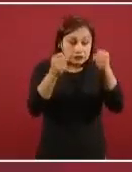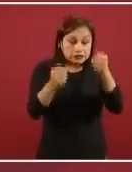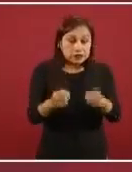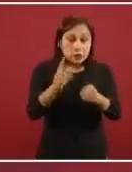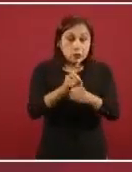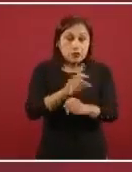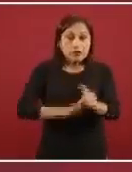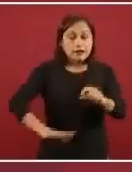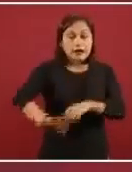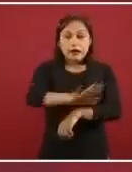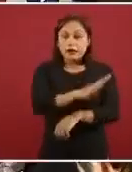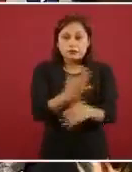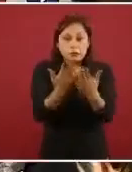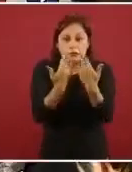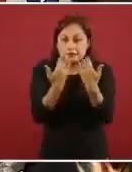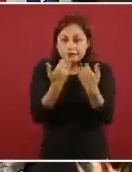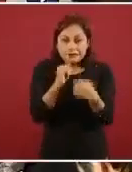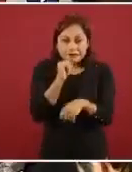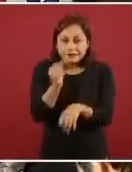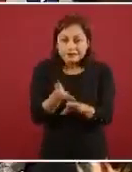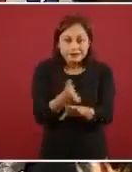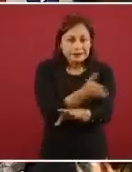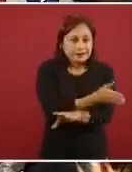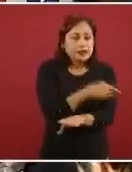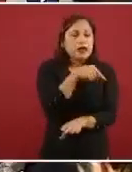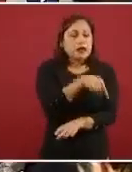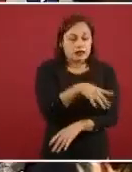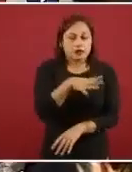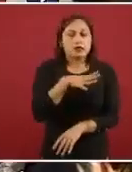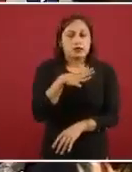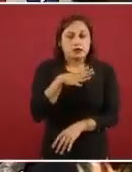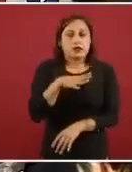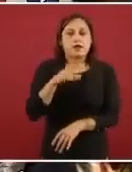Lo que había era la Policía Federal,